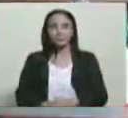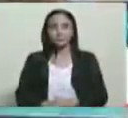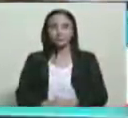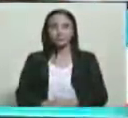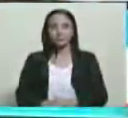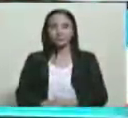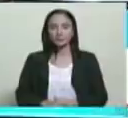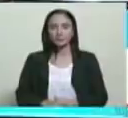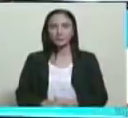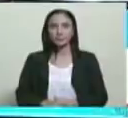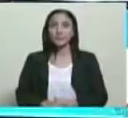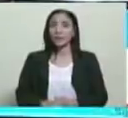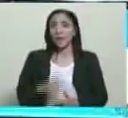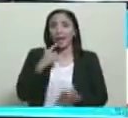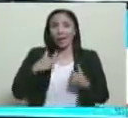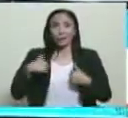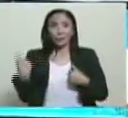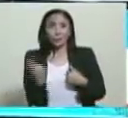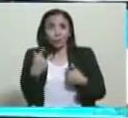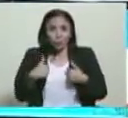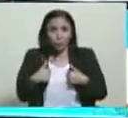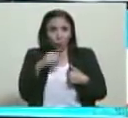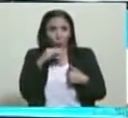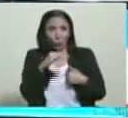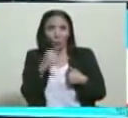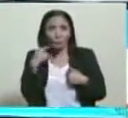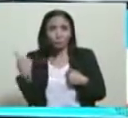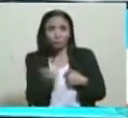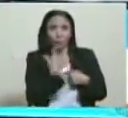Pero un solo palo no hace montaña, dice el dicho.